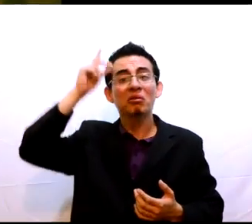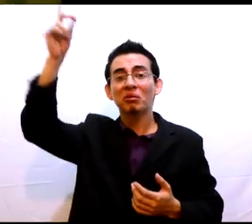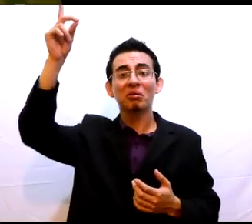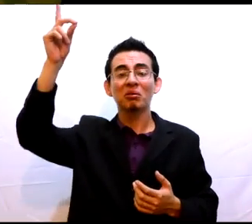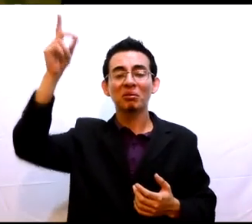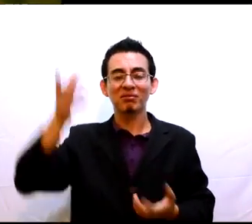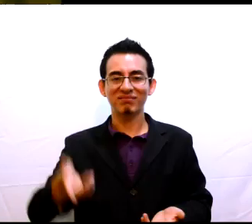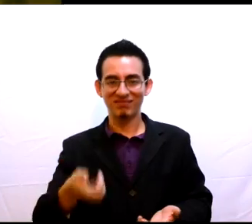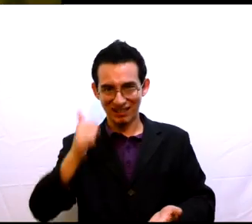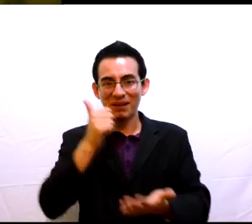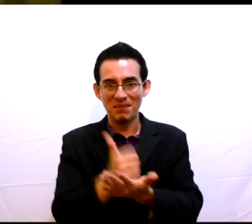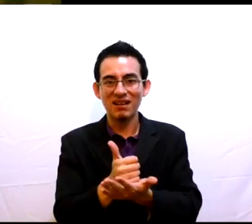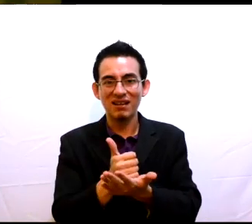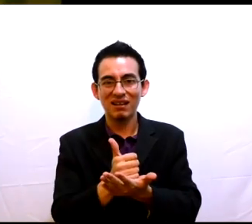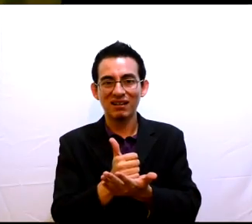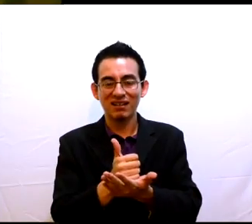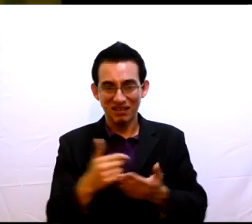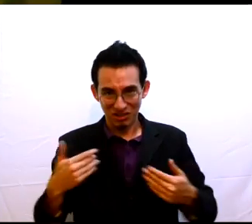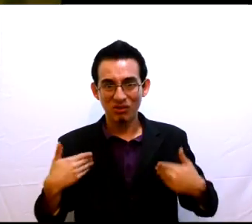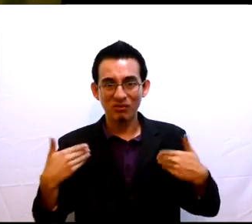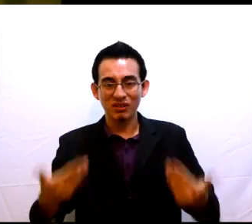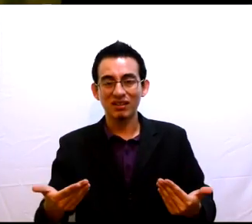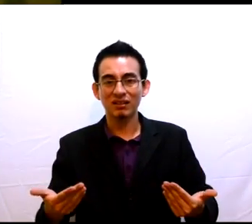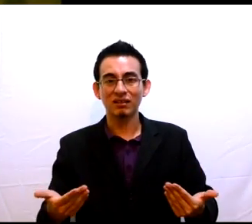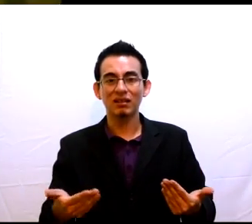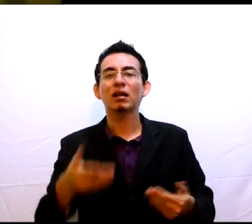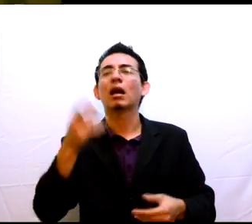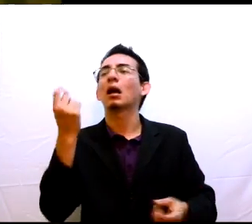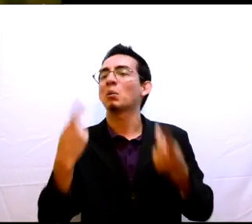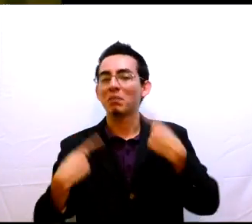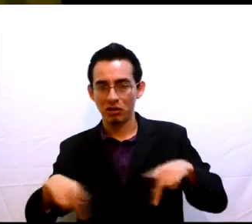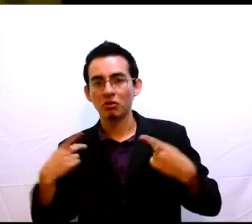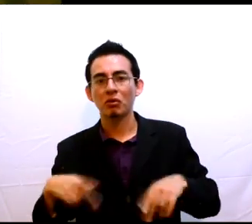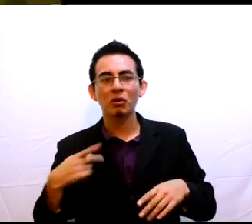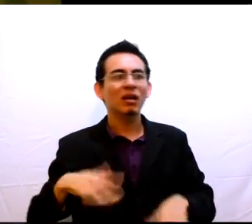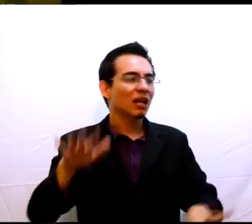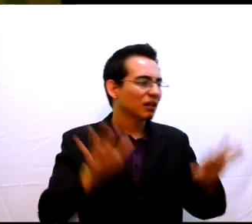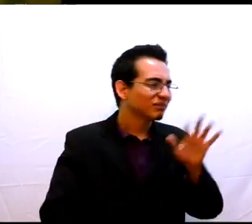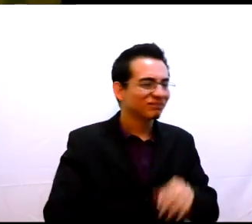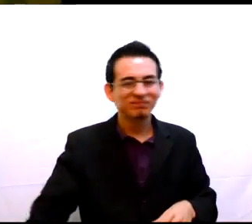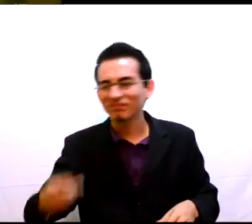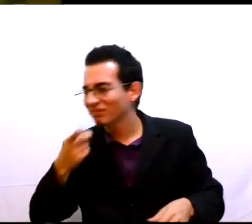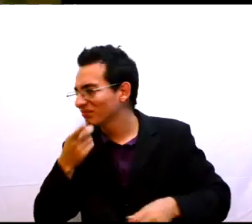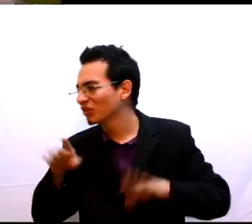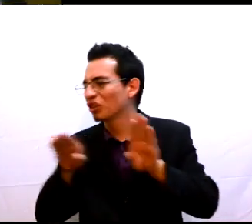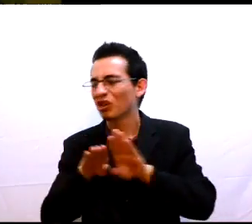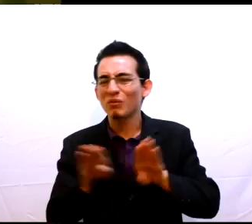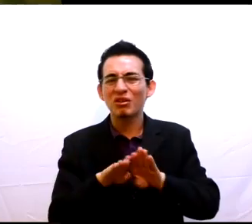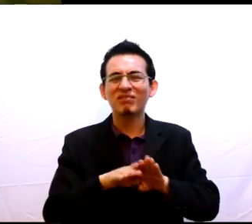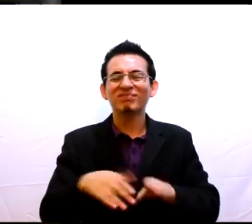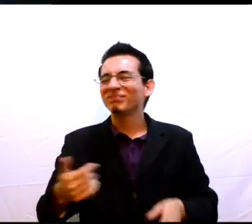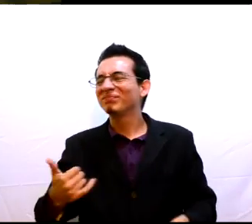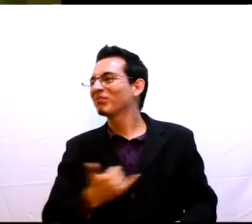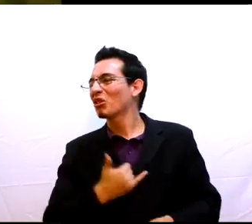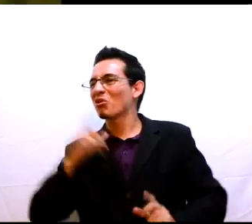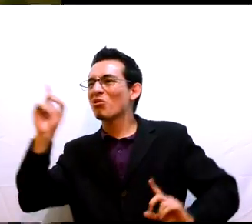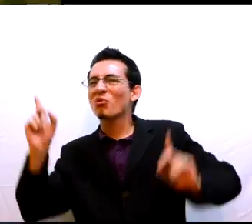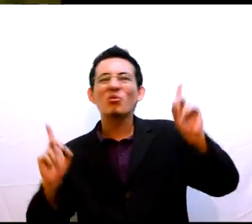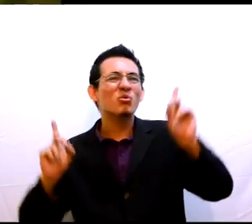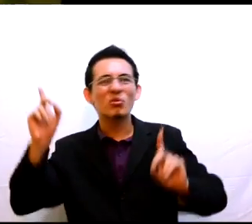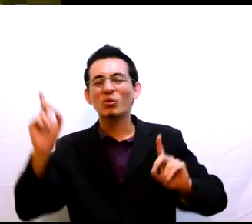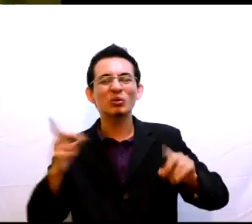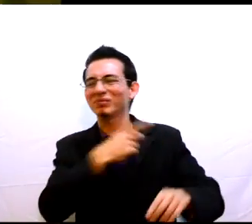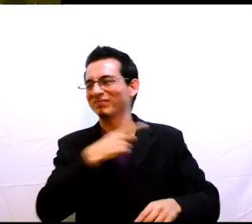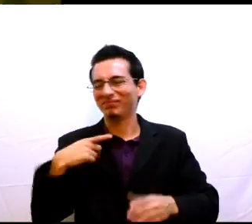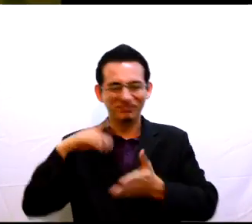cuántos dicen amén pero hubo otros que dijeron nosotros señor cuando tenemos dicen ah no no apártense de mí